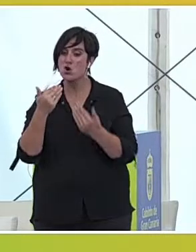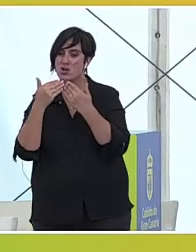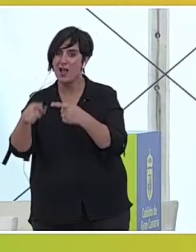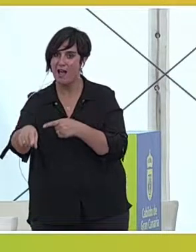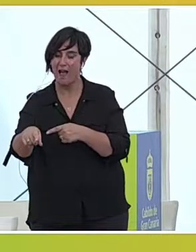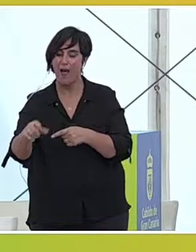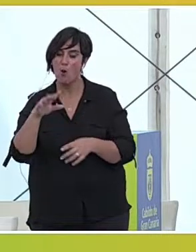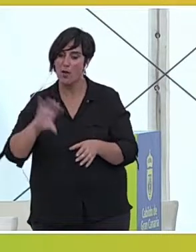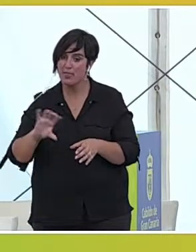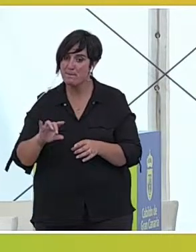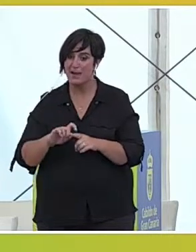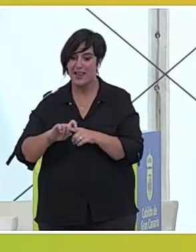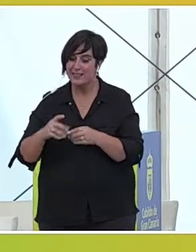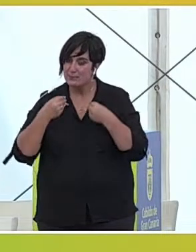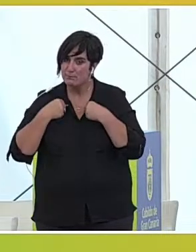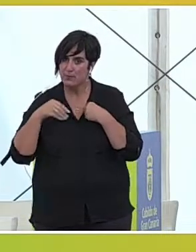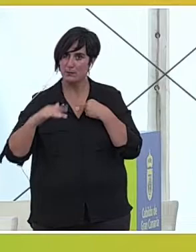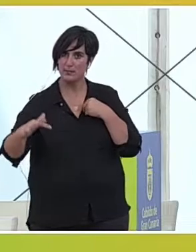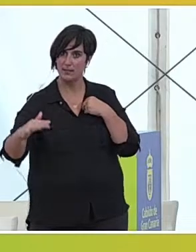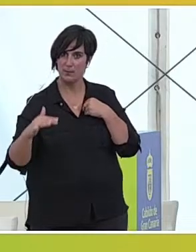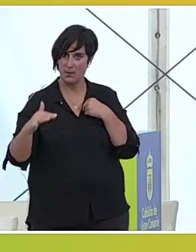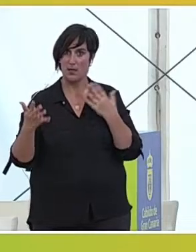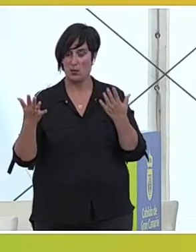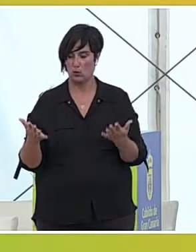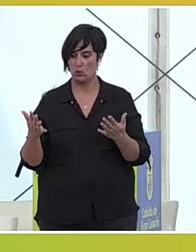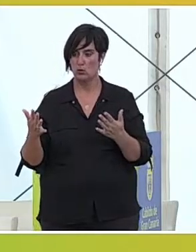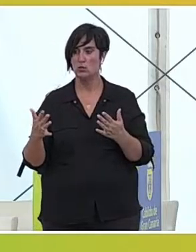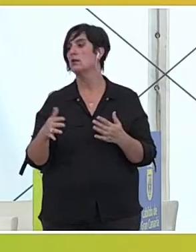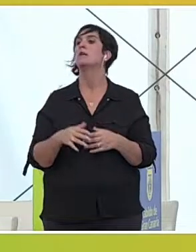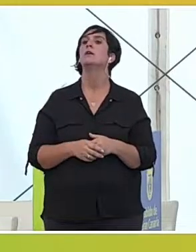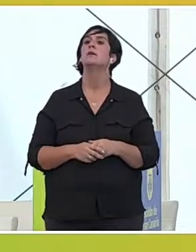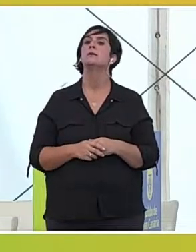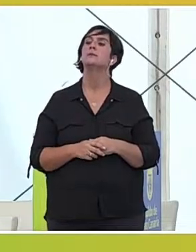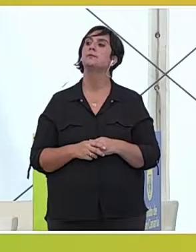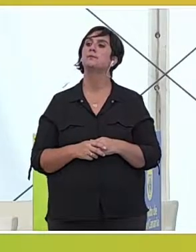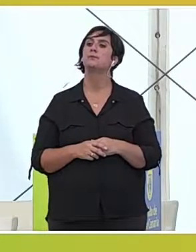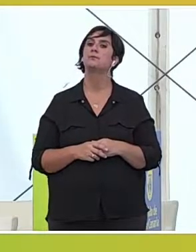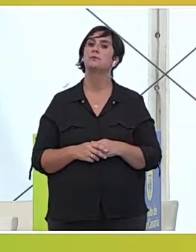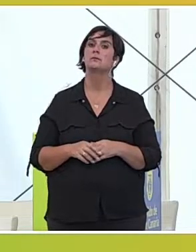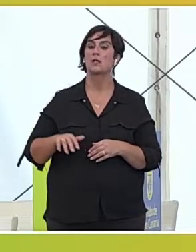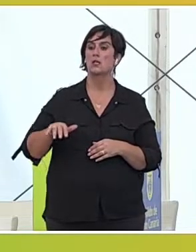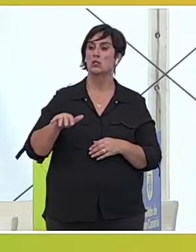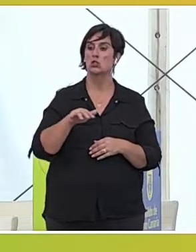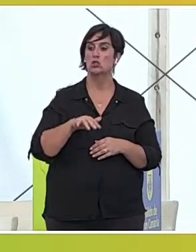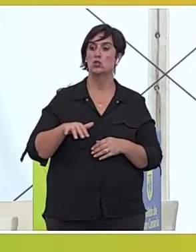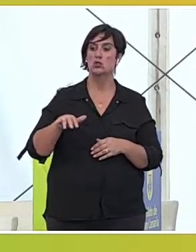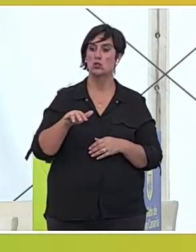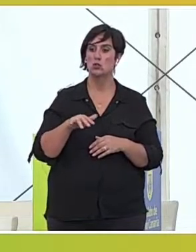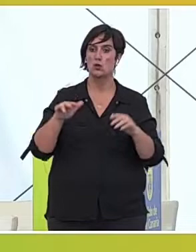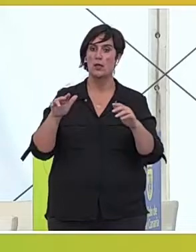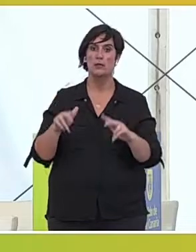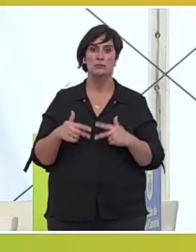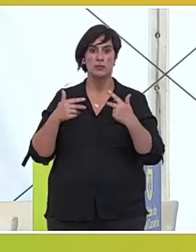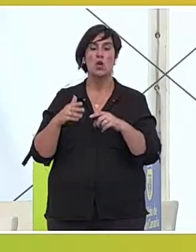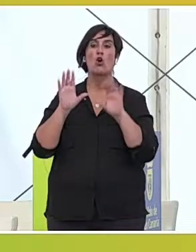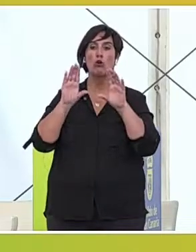esas características del agua de mar. Nos vamos justo el emplazamiento que facilitó el Consejo Insular de